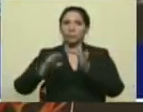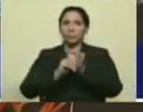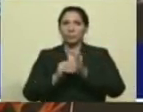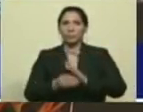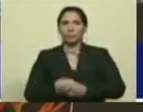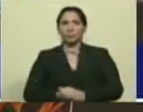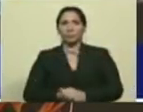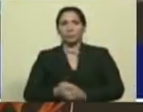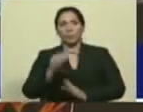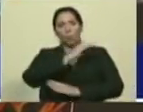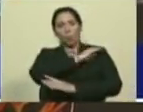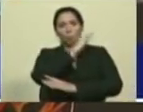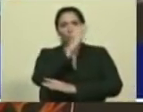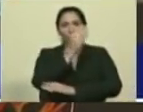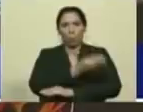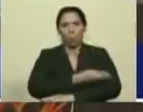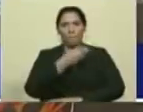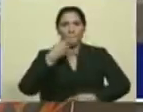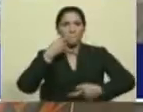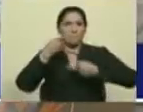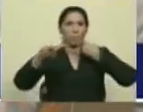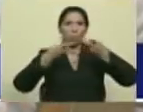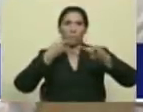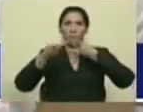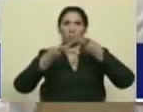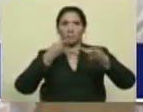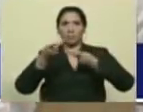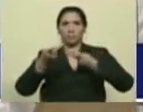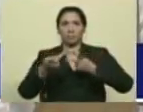la fuerza política,